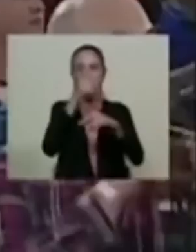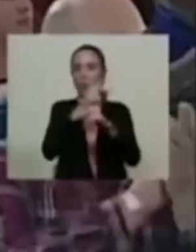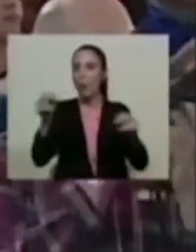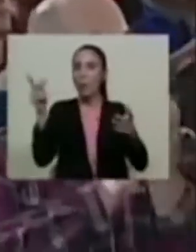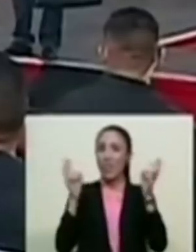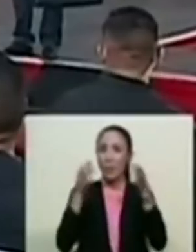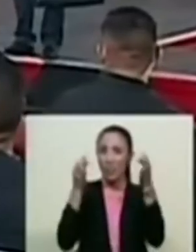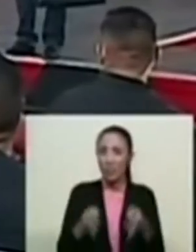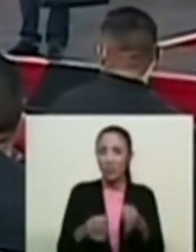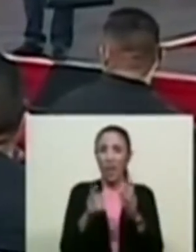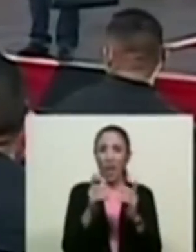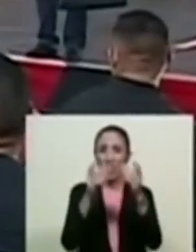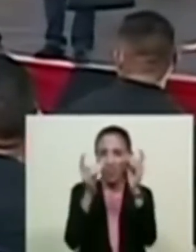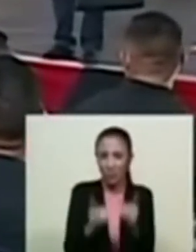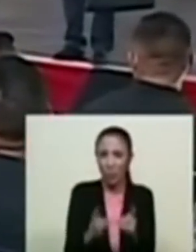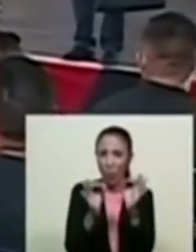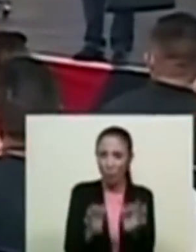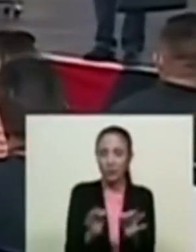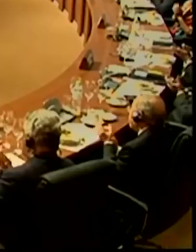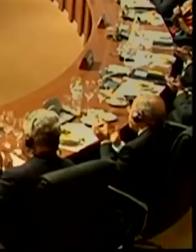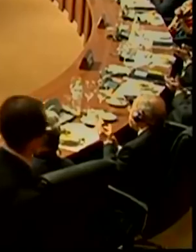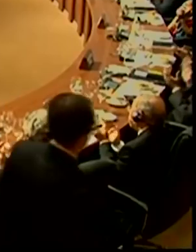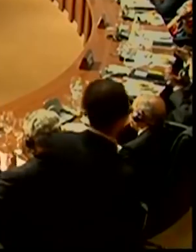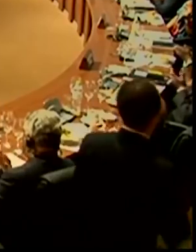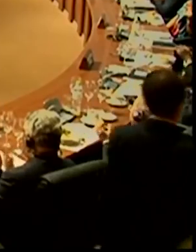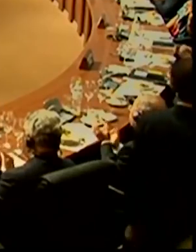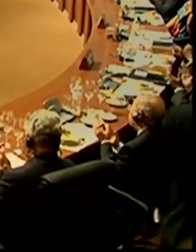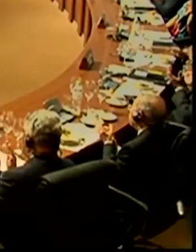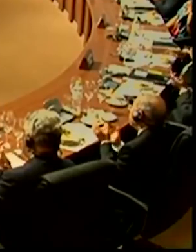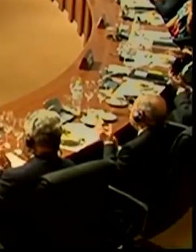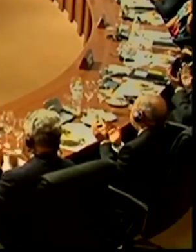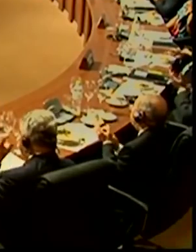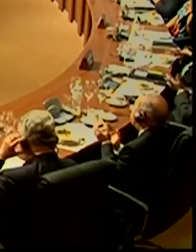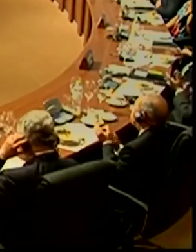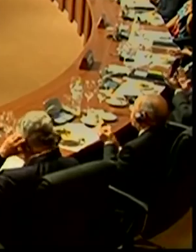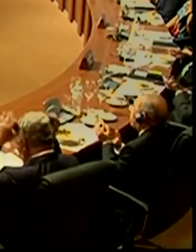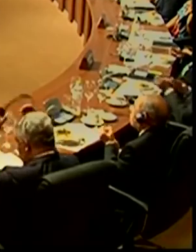de Venezuela. Esa cumbre es una verdadera pérdida de tiempo.